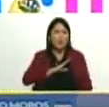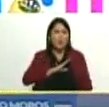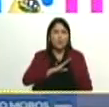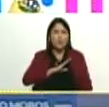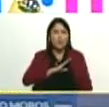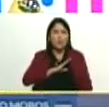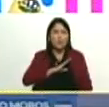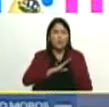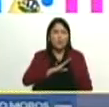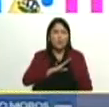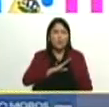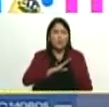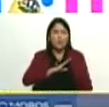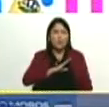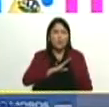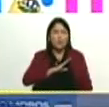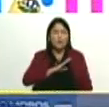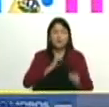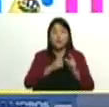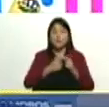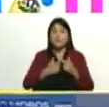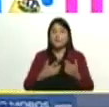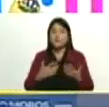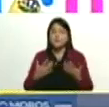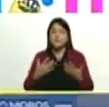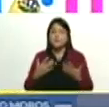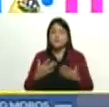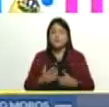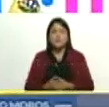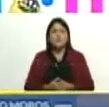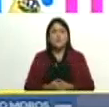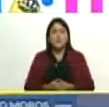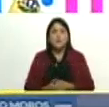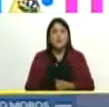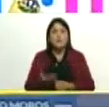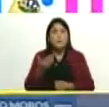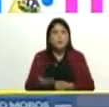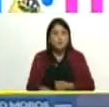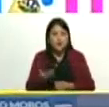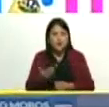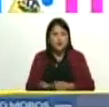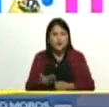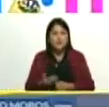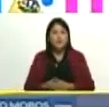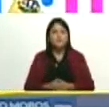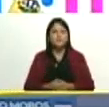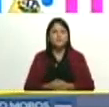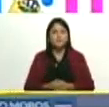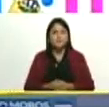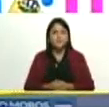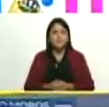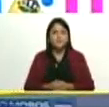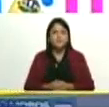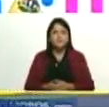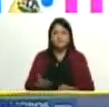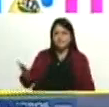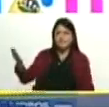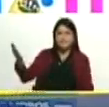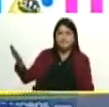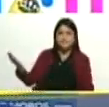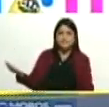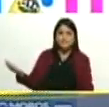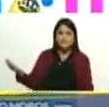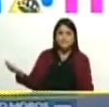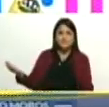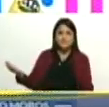y creo que lo más importante, y lo digo aquí frente a uno de los decanos, de los mandatarios decanos